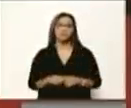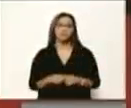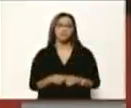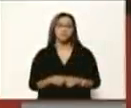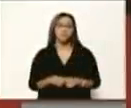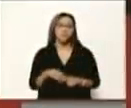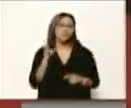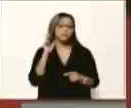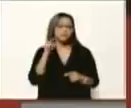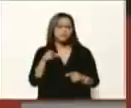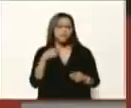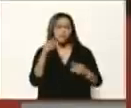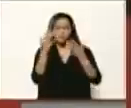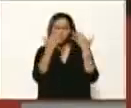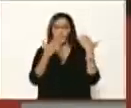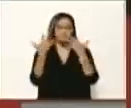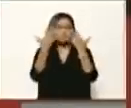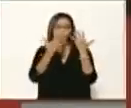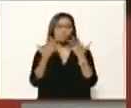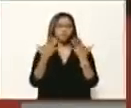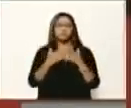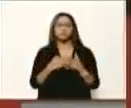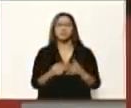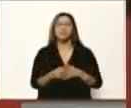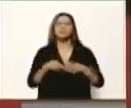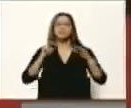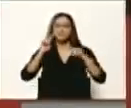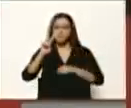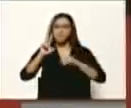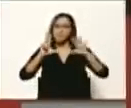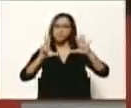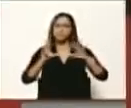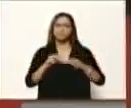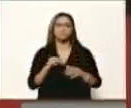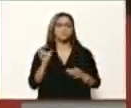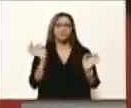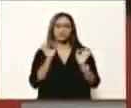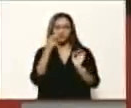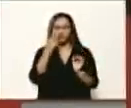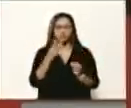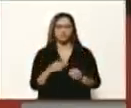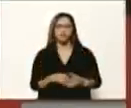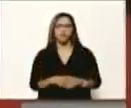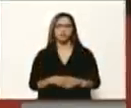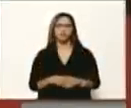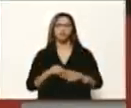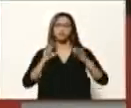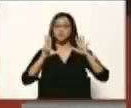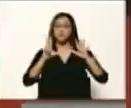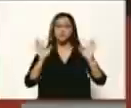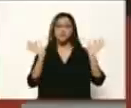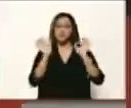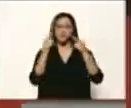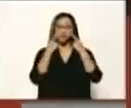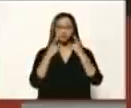Si usted siente que lo manipularon porque lo estaban viendo, el 28 nadie lo va a ver. Perdón, el 8 nadie lo va a ver.